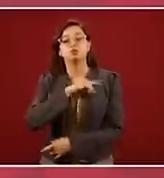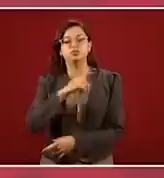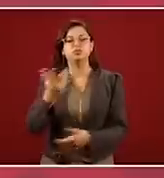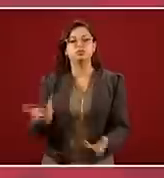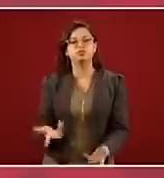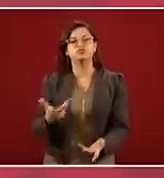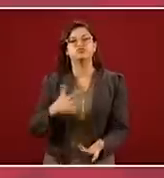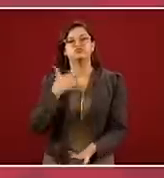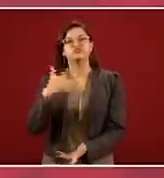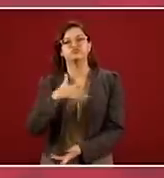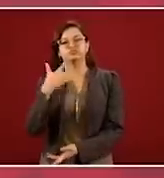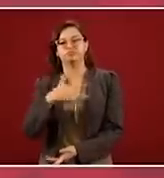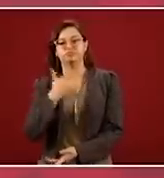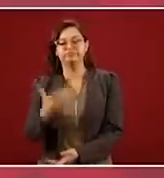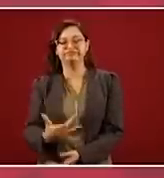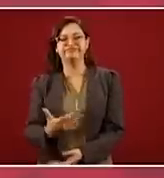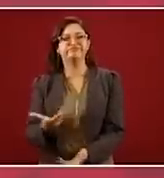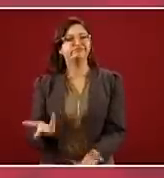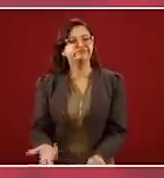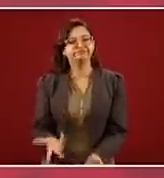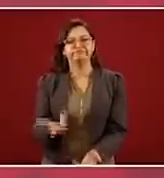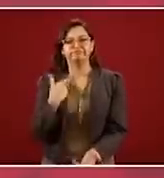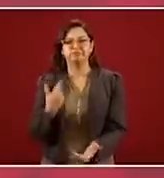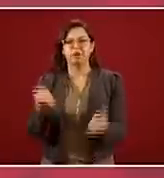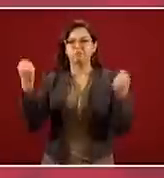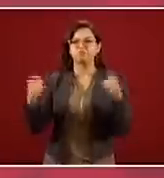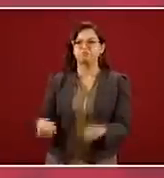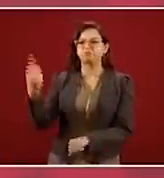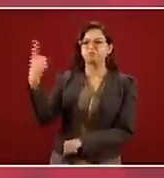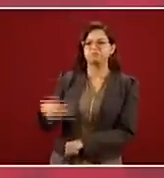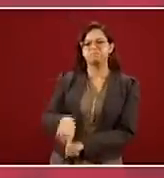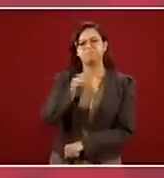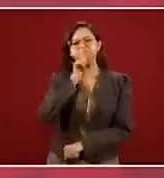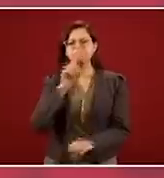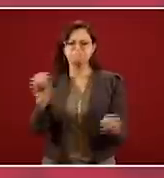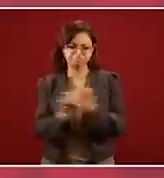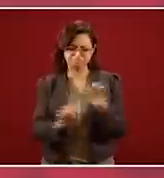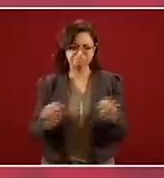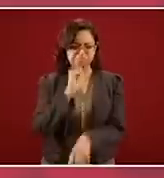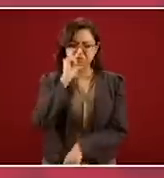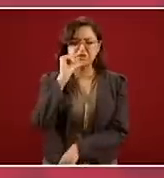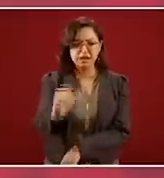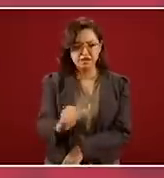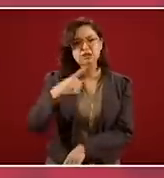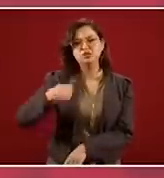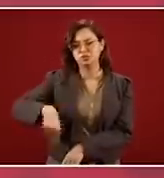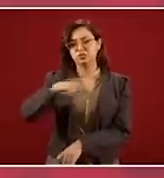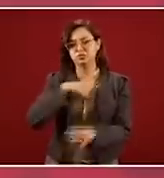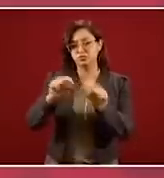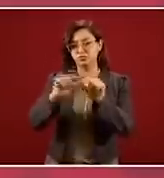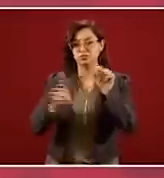cometer ningún acto arbitrario, estamos defendiendo el interés